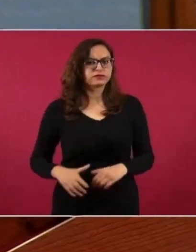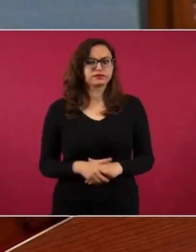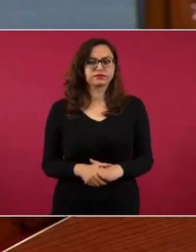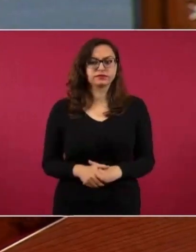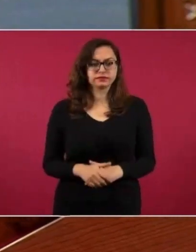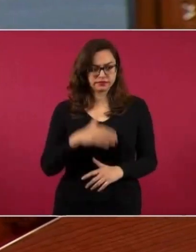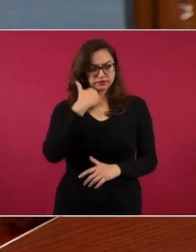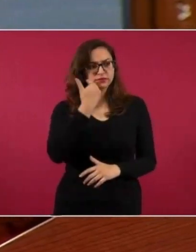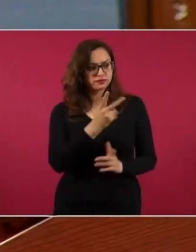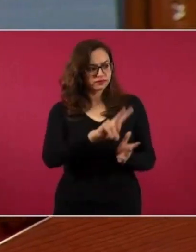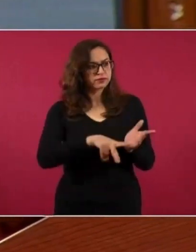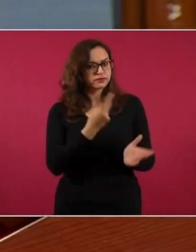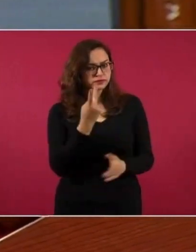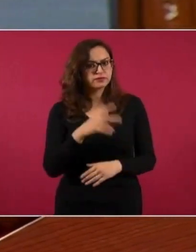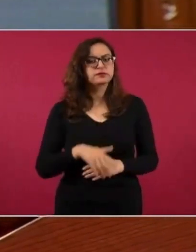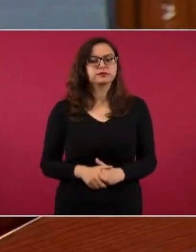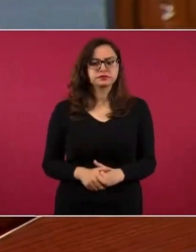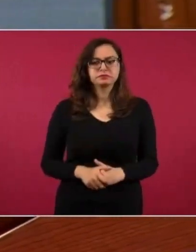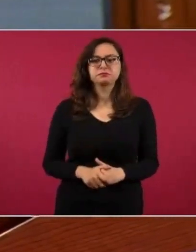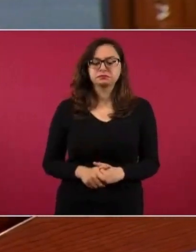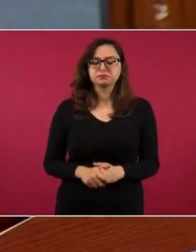Sí. ¿Quiere?